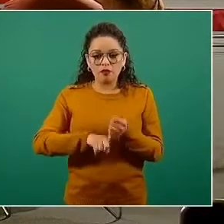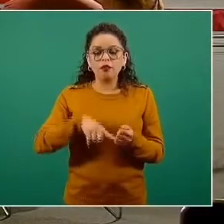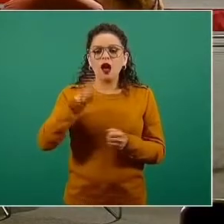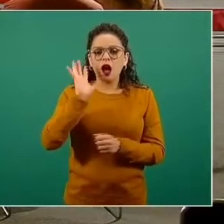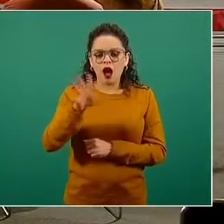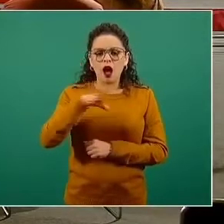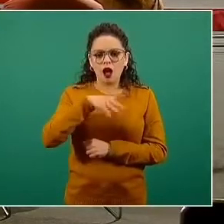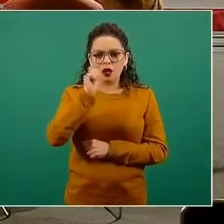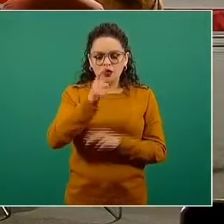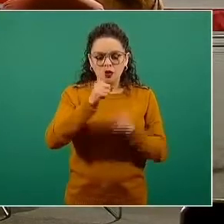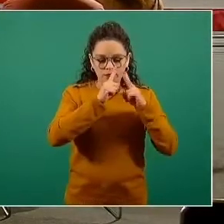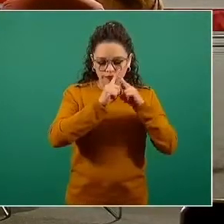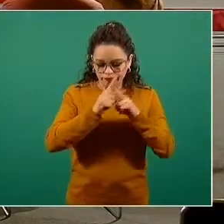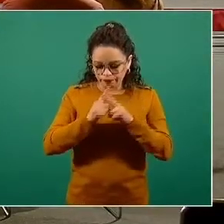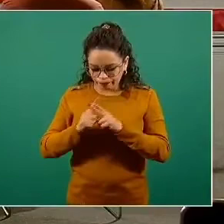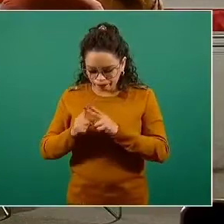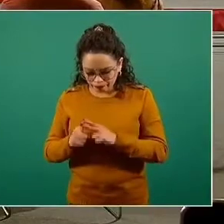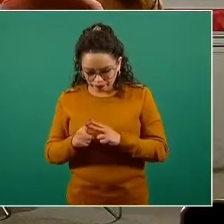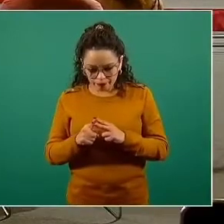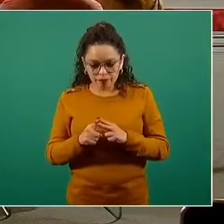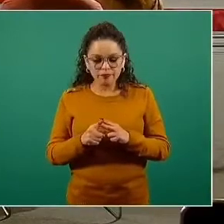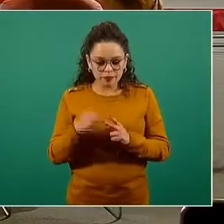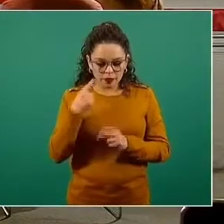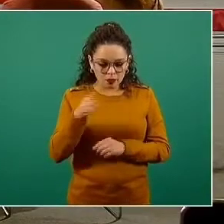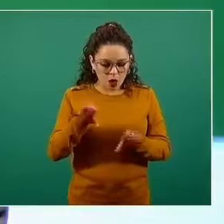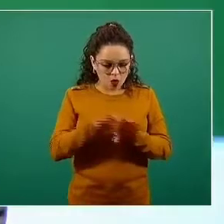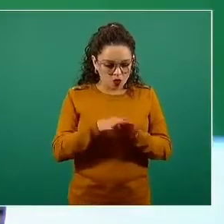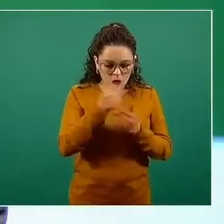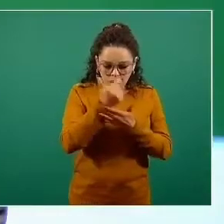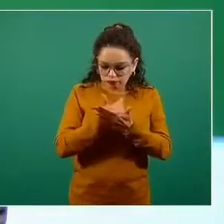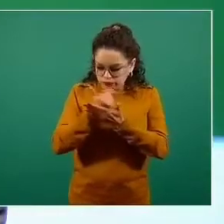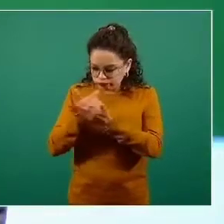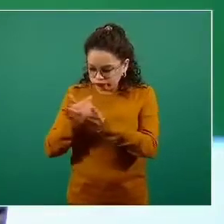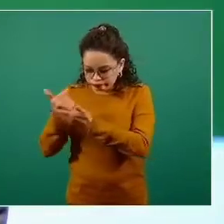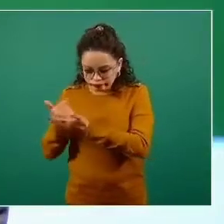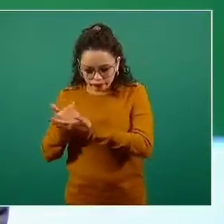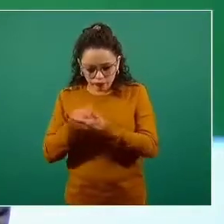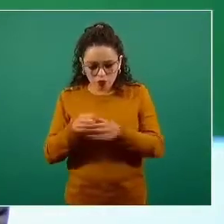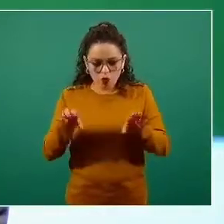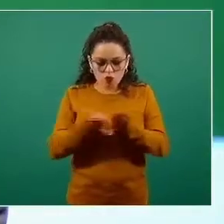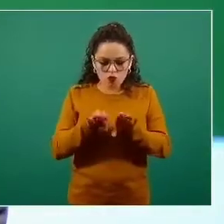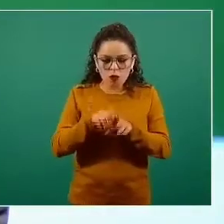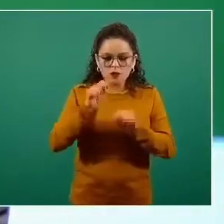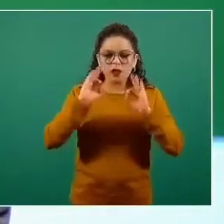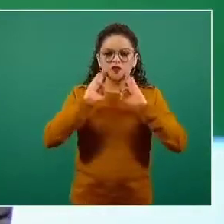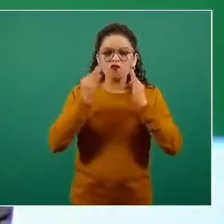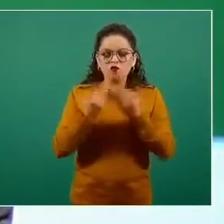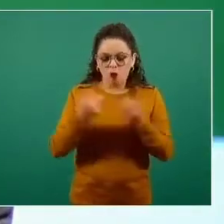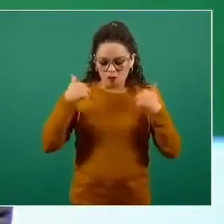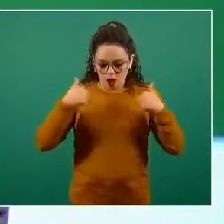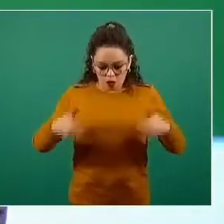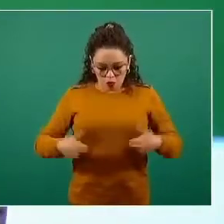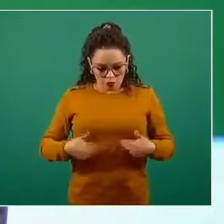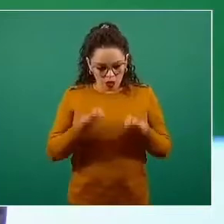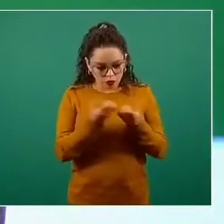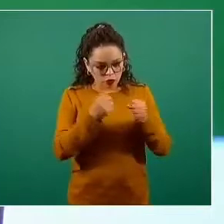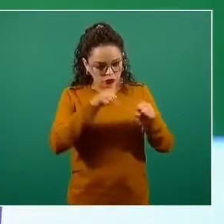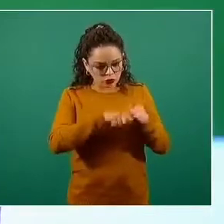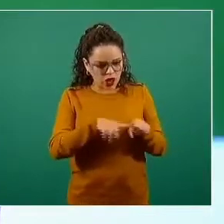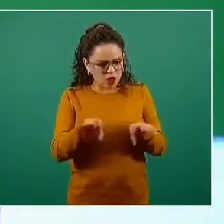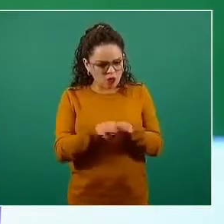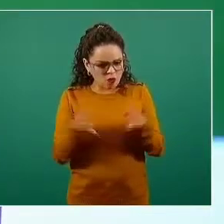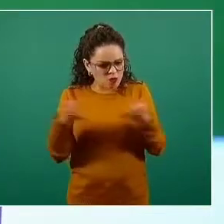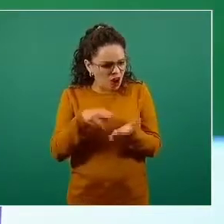matemáticas y proyecciones sobre cuáles son los óptimos del comportamiento humano y el comportamiento social. Y es